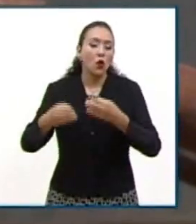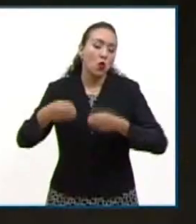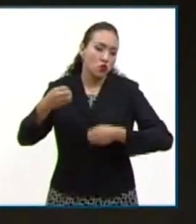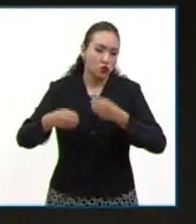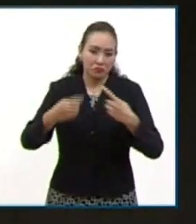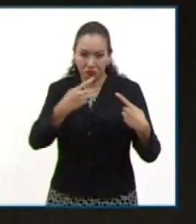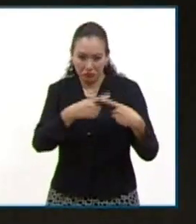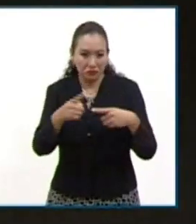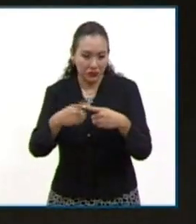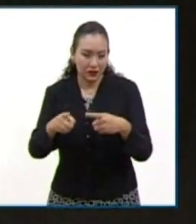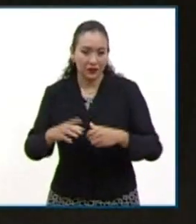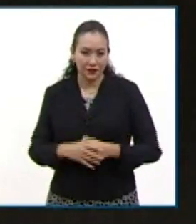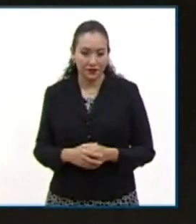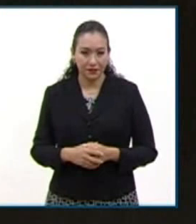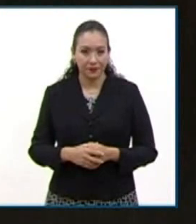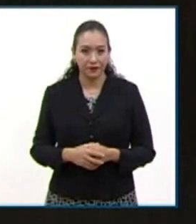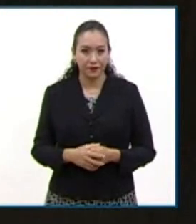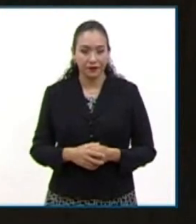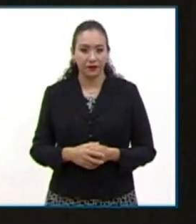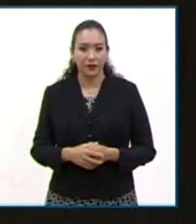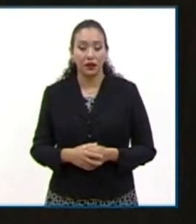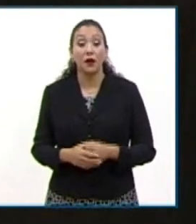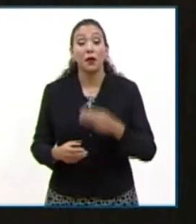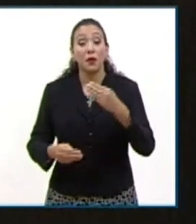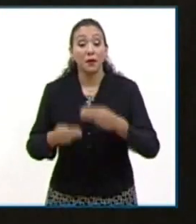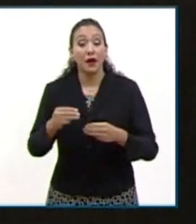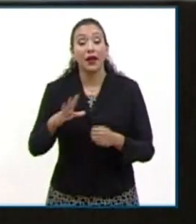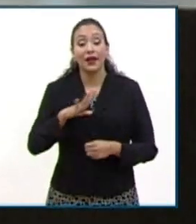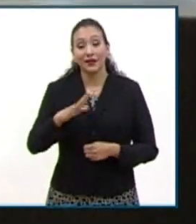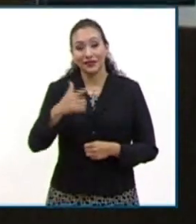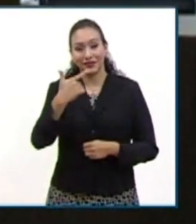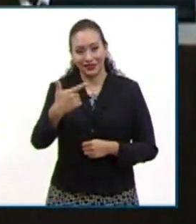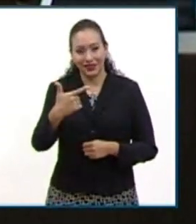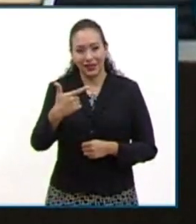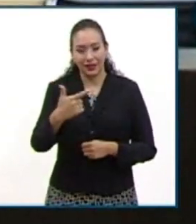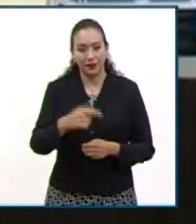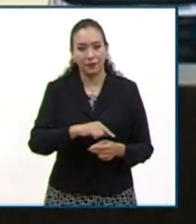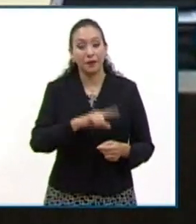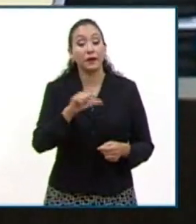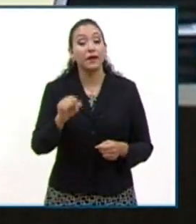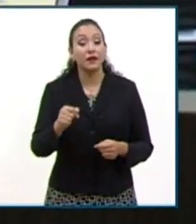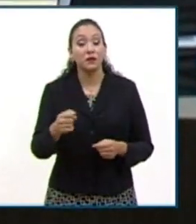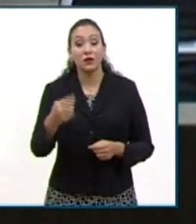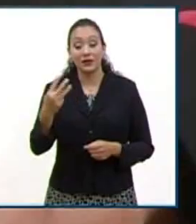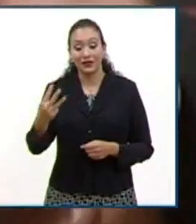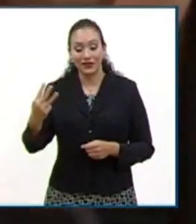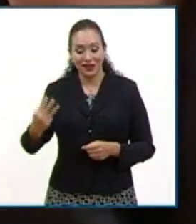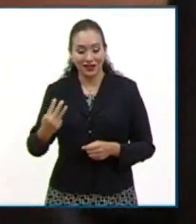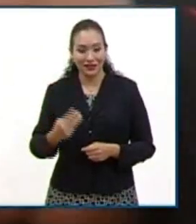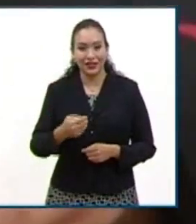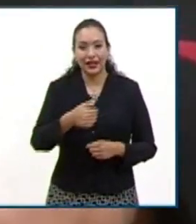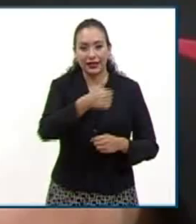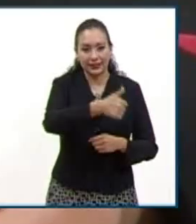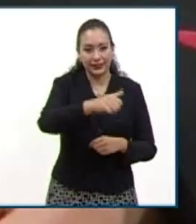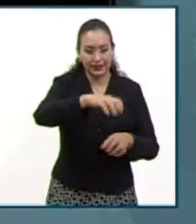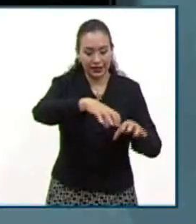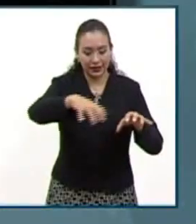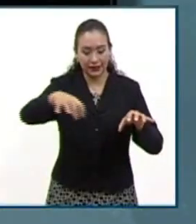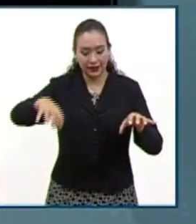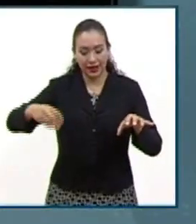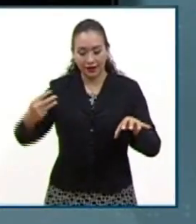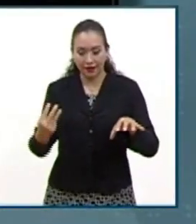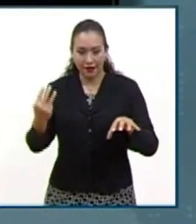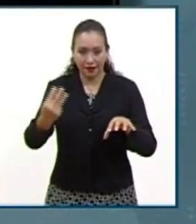mismas materias. Los magistrados electorales son 7 en la Sala Superior y 3 en cada una de las 6 salas regionales.